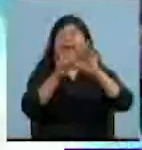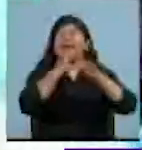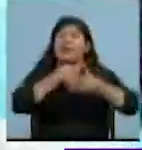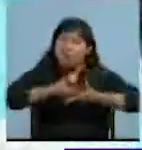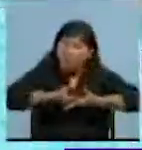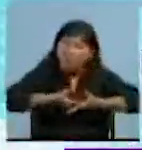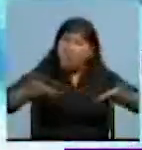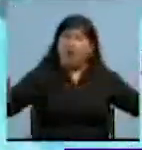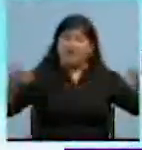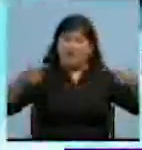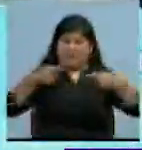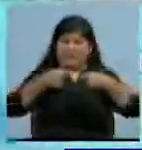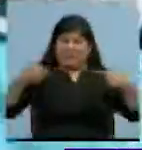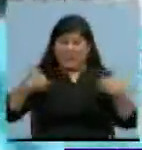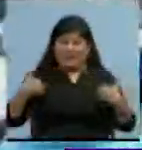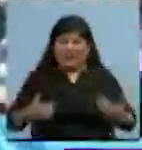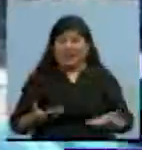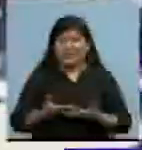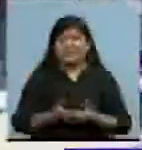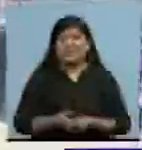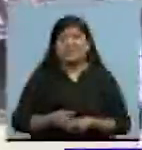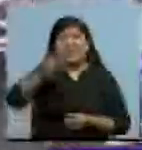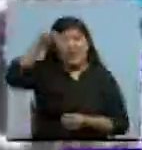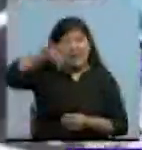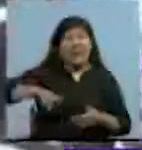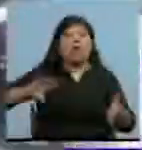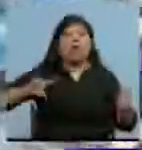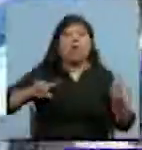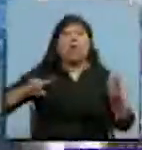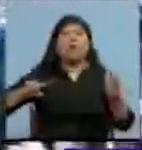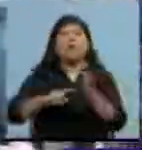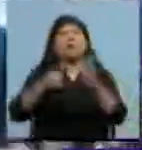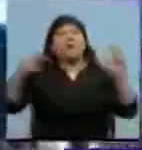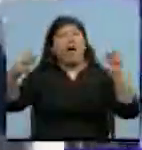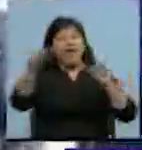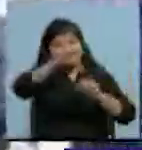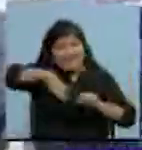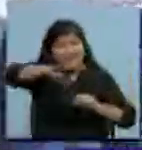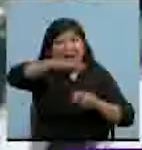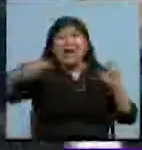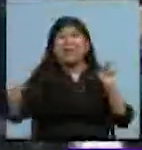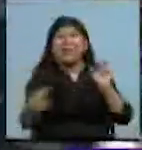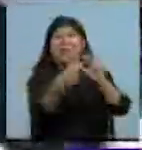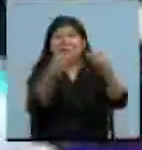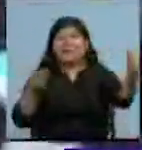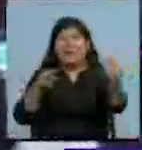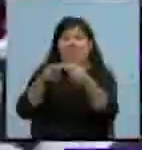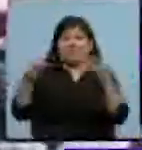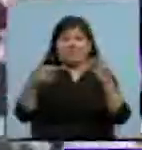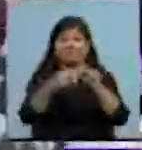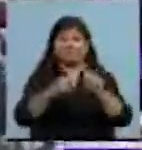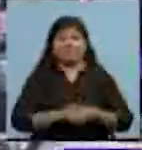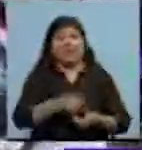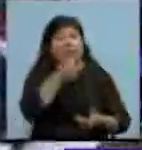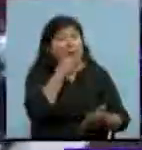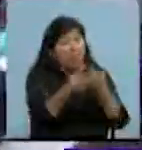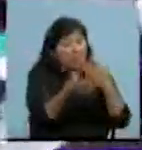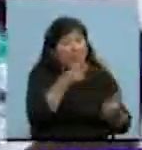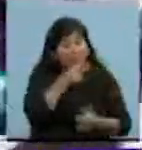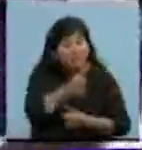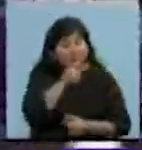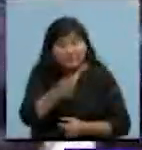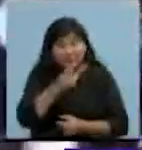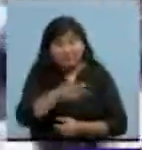cada provincia. Pero bueno, vamos a charlar un poco con la gente para ver qué piensa, qué será el partido de esta tarde. Hola, ¿cómo es tu nombre?